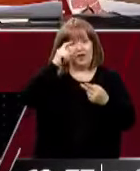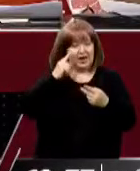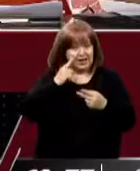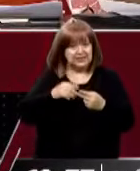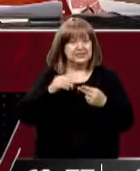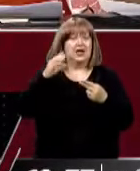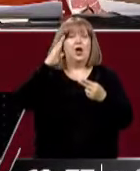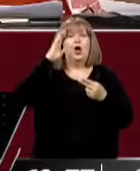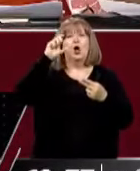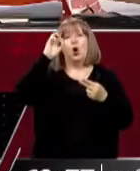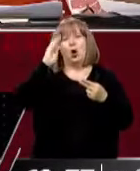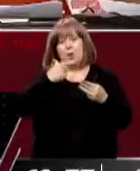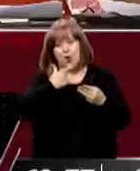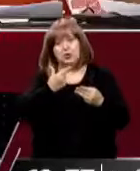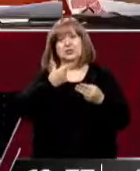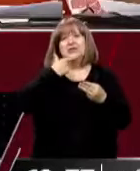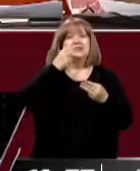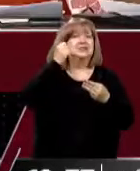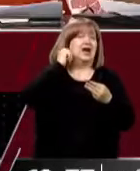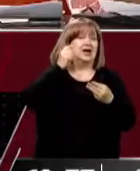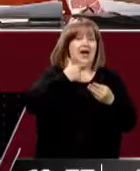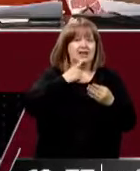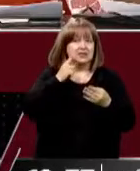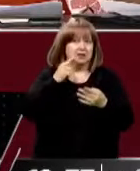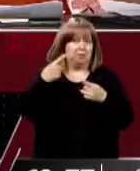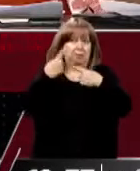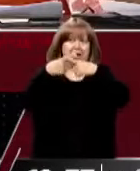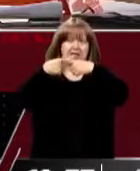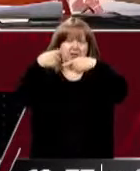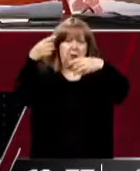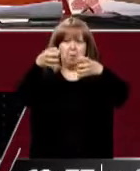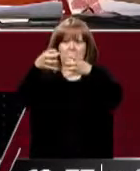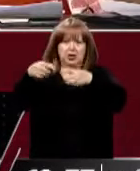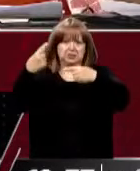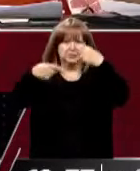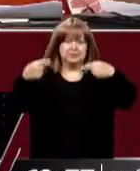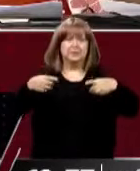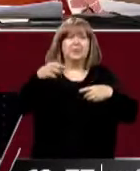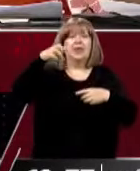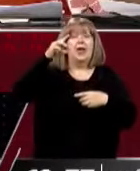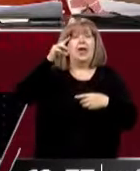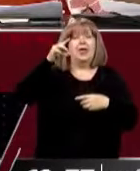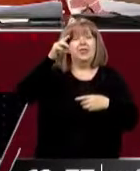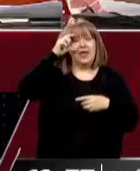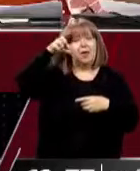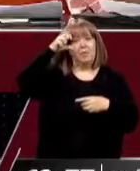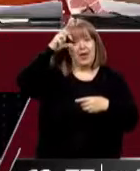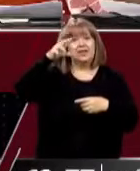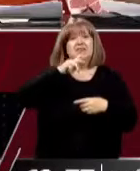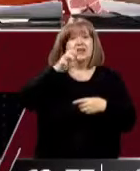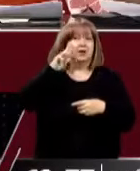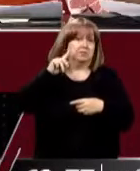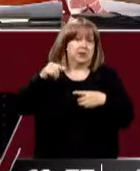Cobos, Sagasti, o sea, de todos los partidos políticos han avalado, de Petri, todos los que han